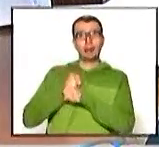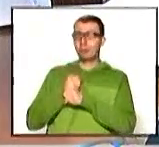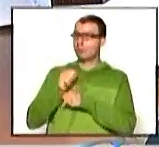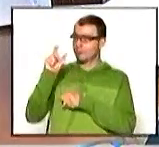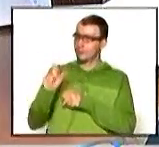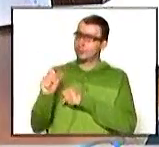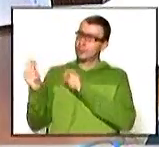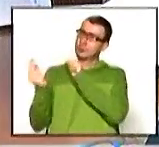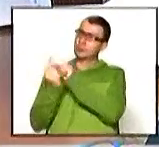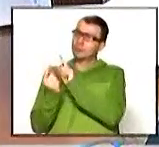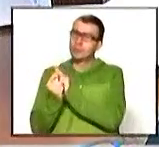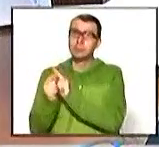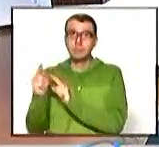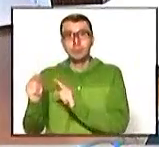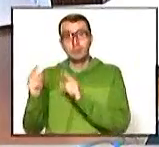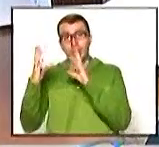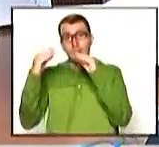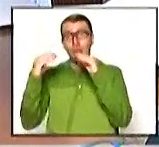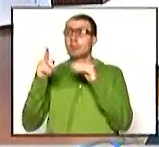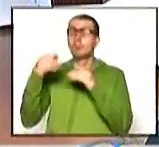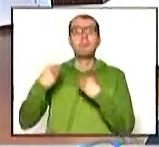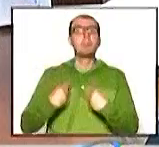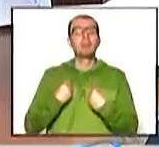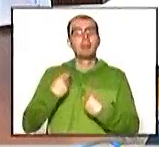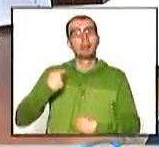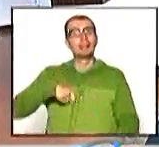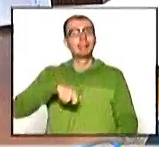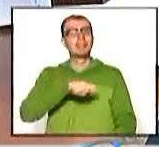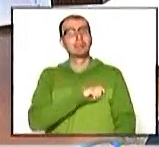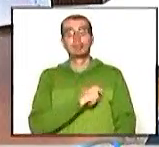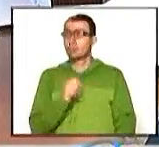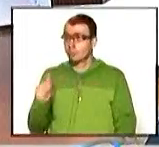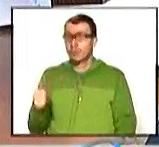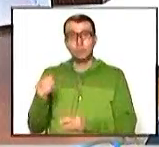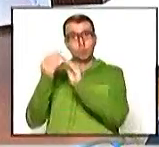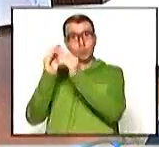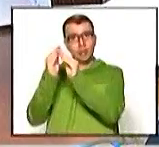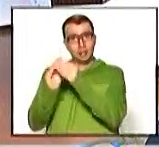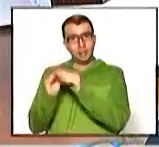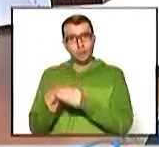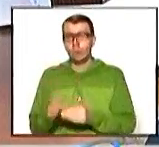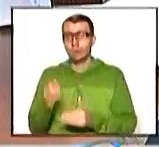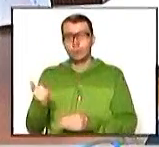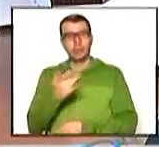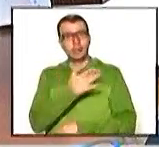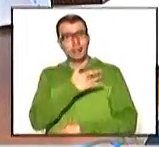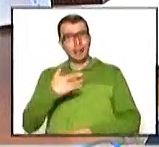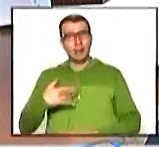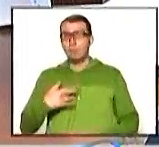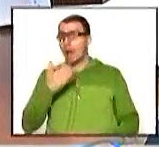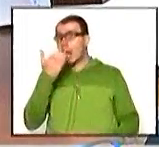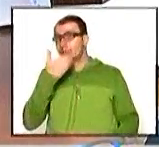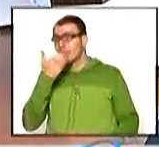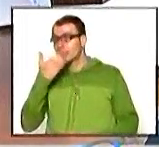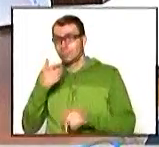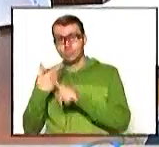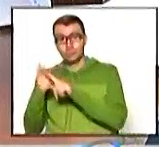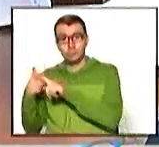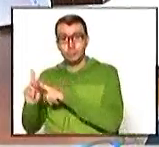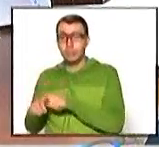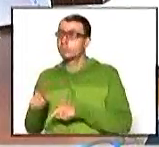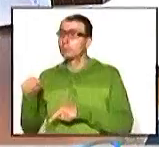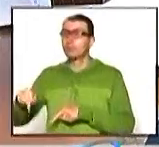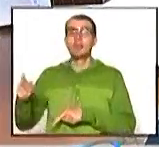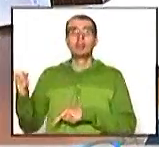él en España, vive en España, es el creador de la frutoterapia y viene en junio a hacer el lanzamiento de su